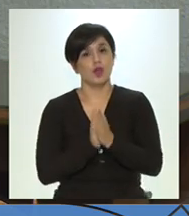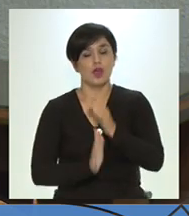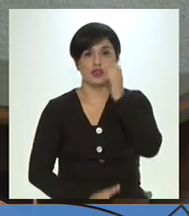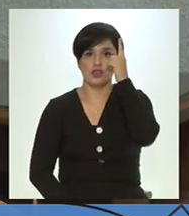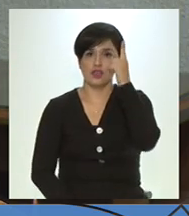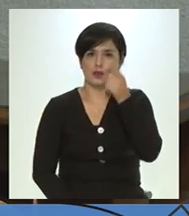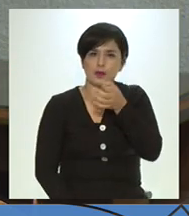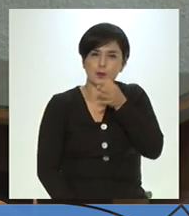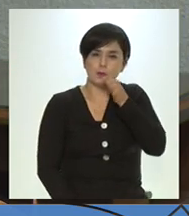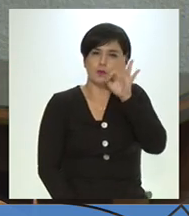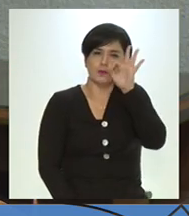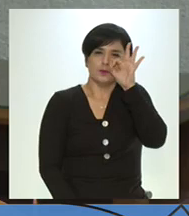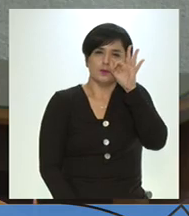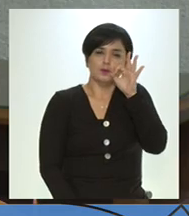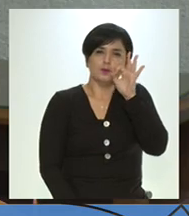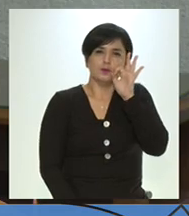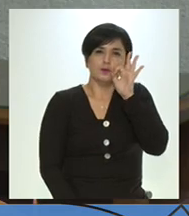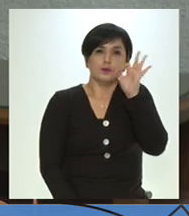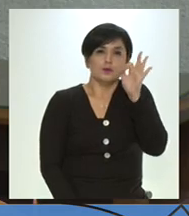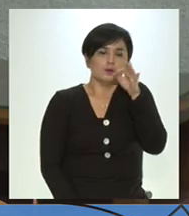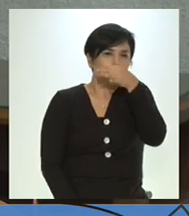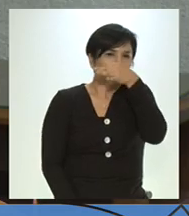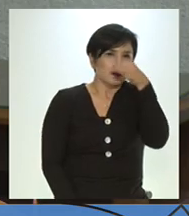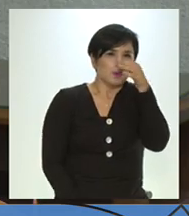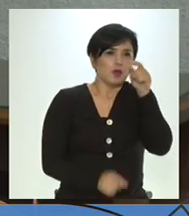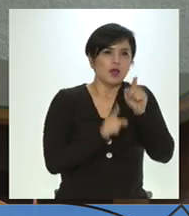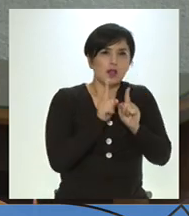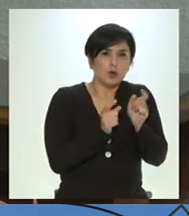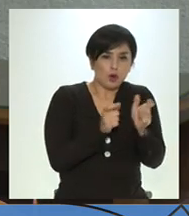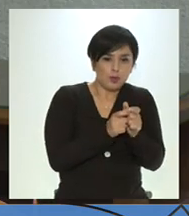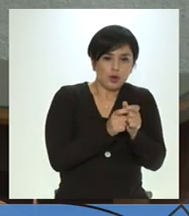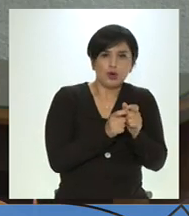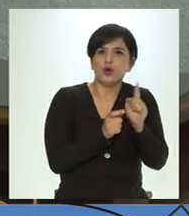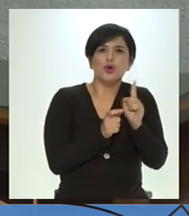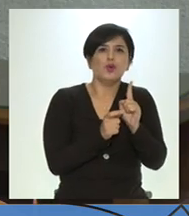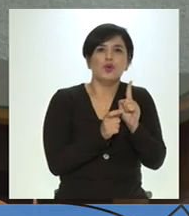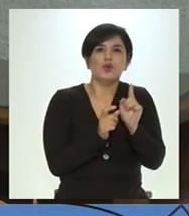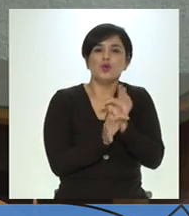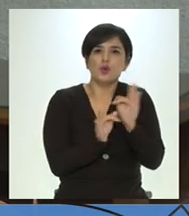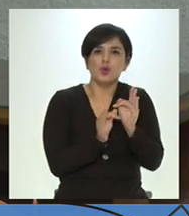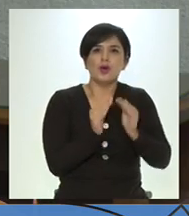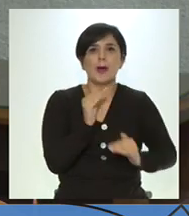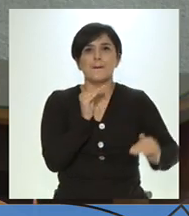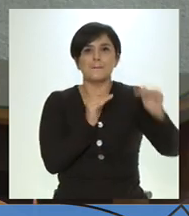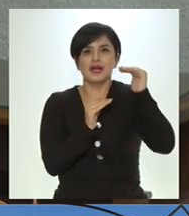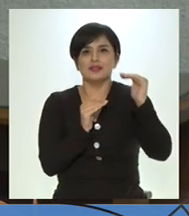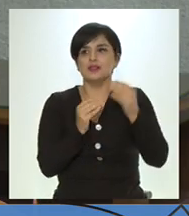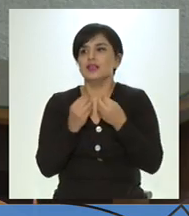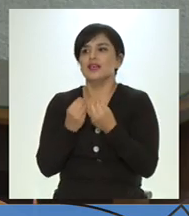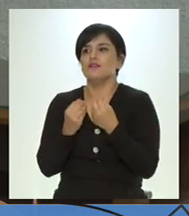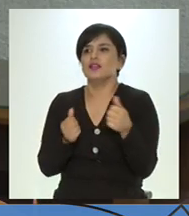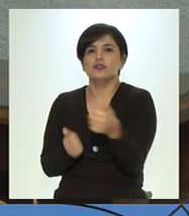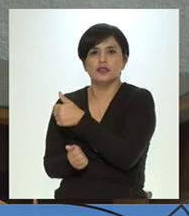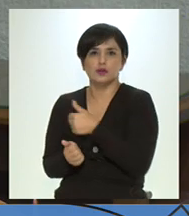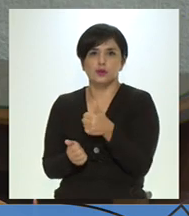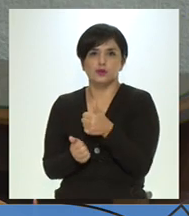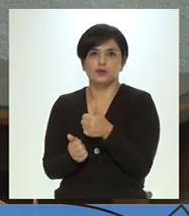unos pocos no puede jamás estar por sobre el bien común y el bienestar de las grandes mayorías